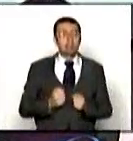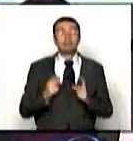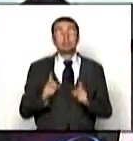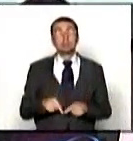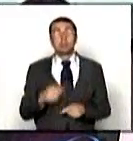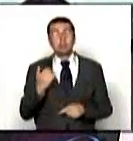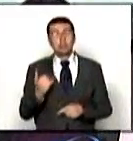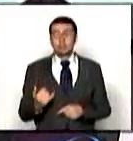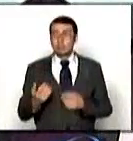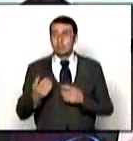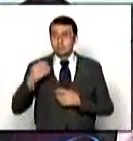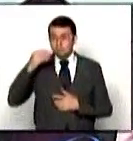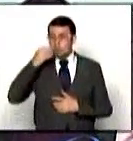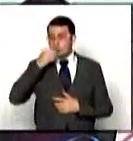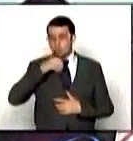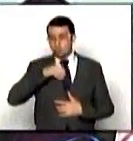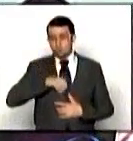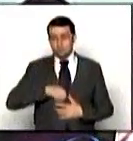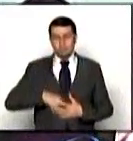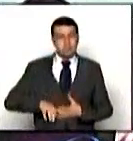en el sistema digestivo.